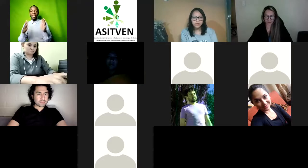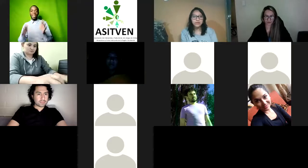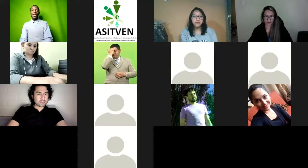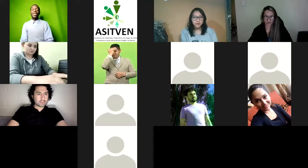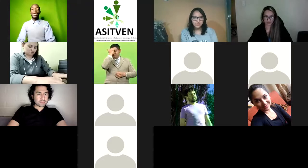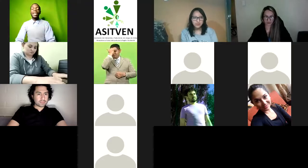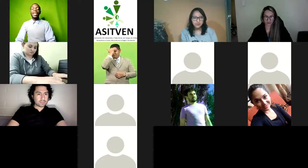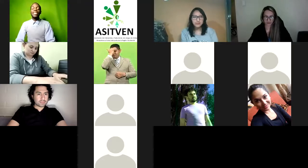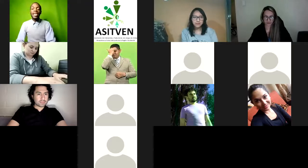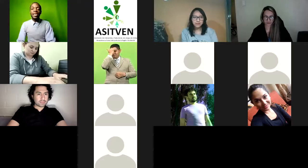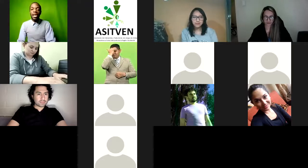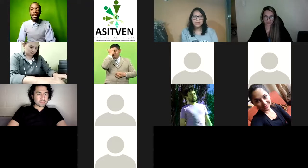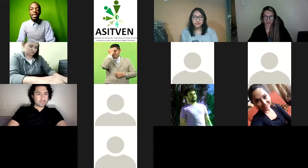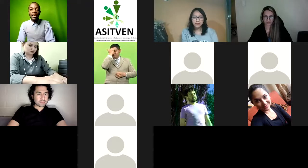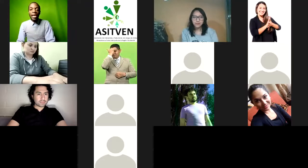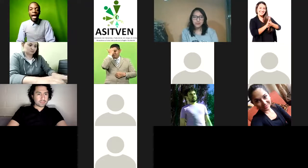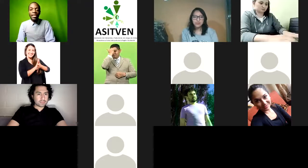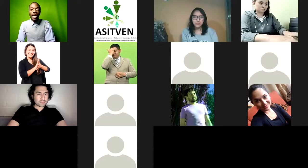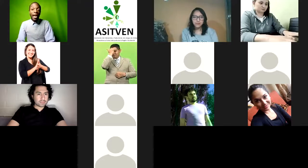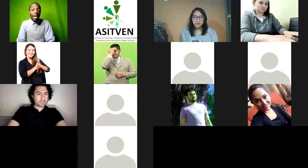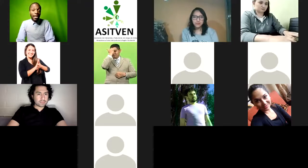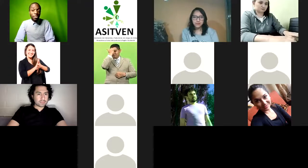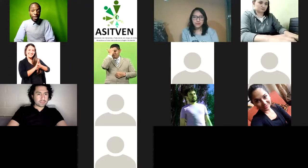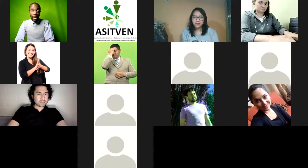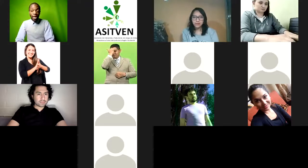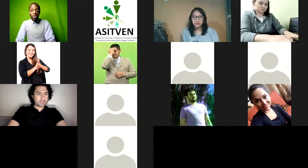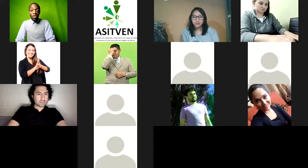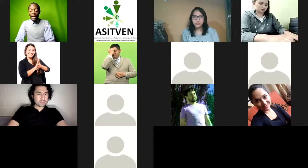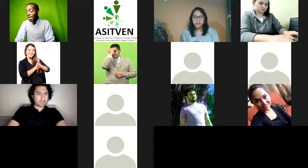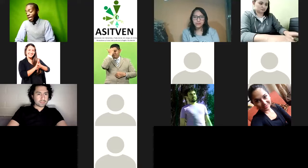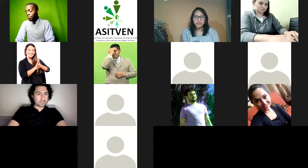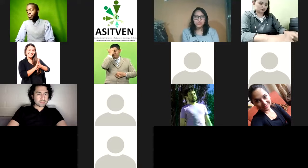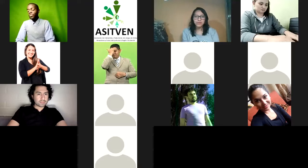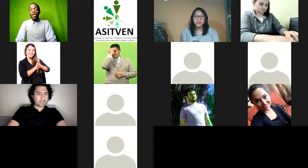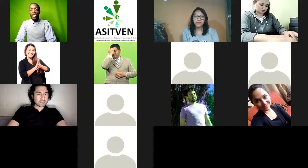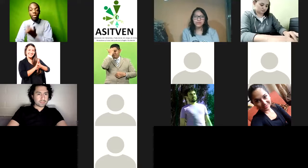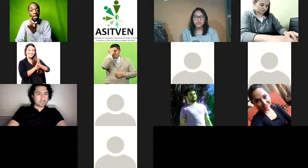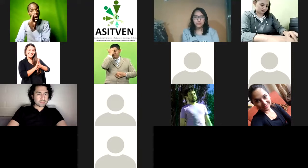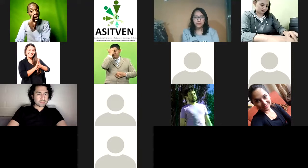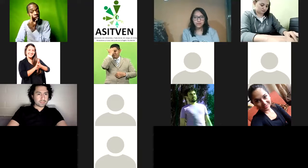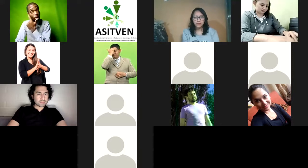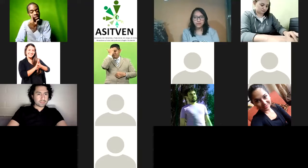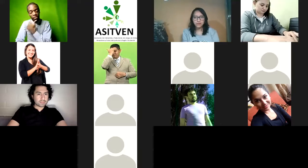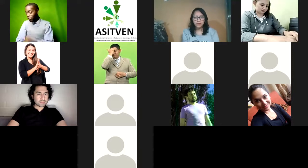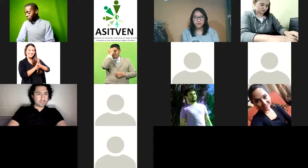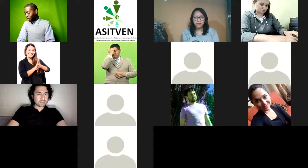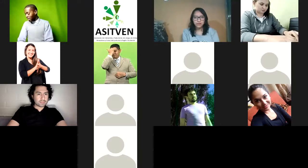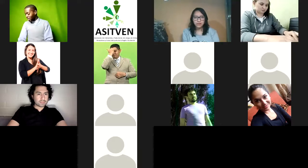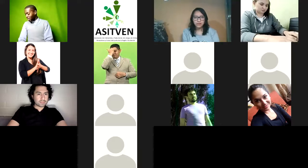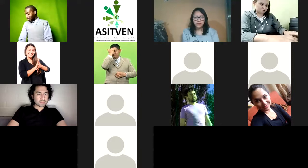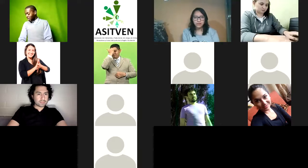repetir cada una de las señas que hacía el personaje que eligieron. Yo les recomendaba a Juan Drueta.